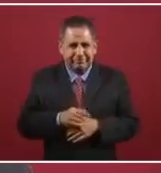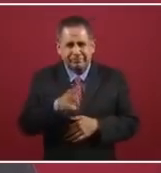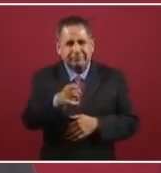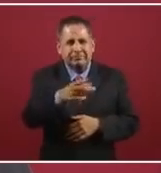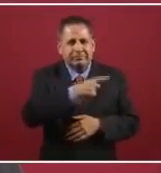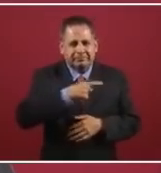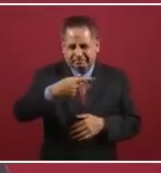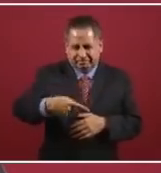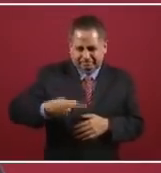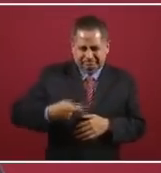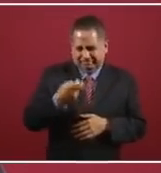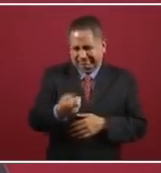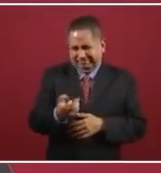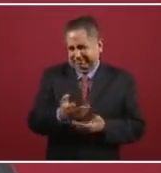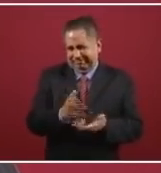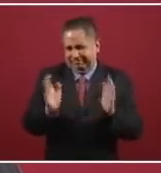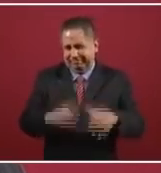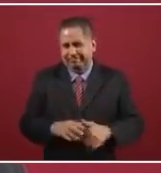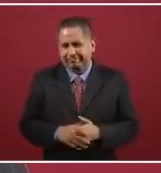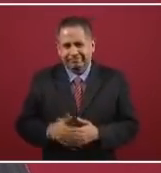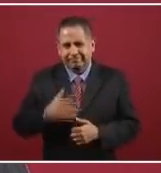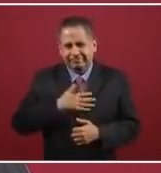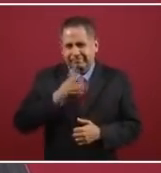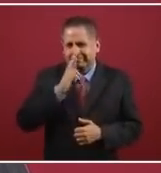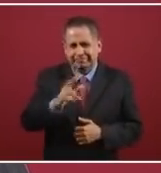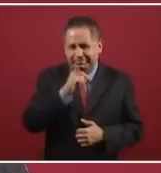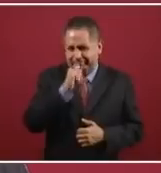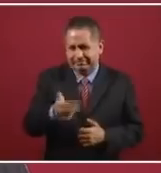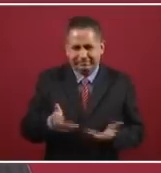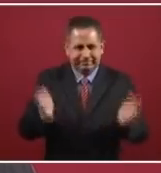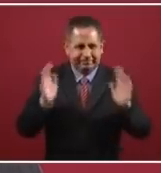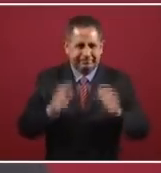manera. Mi respuesta